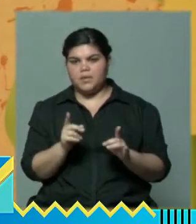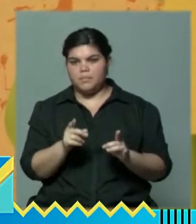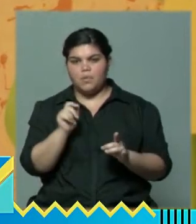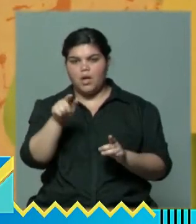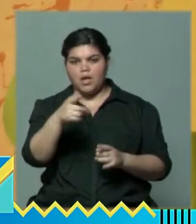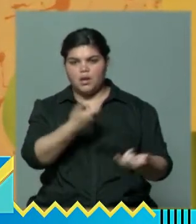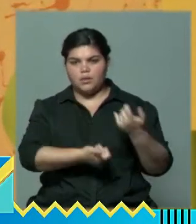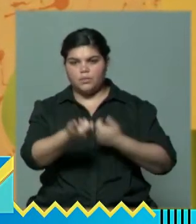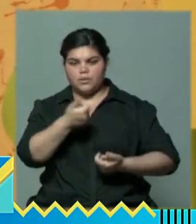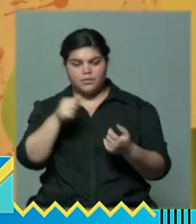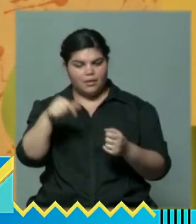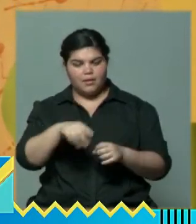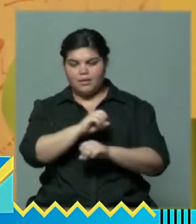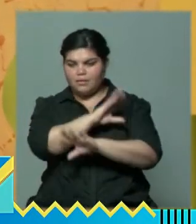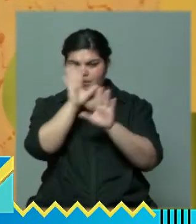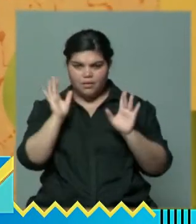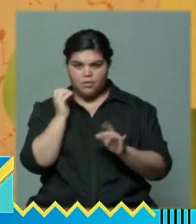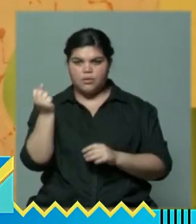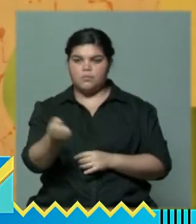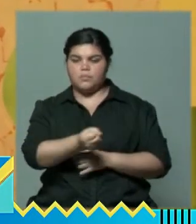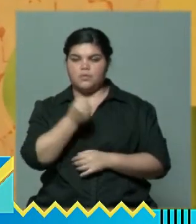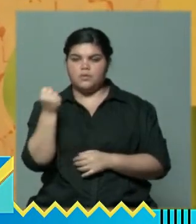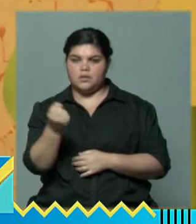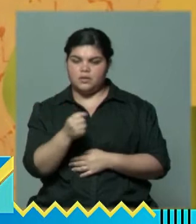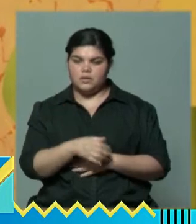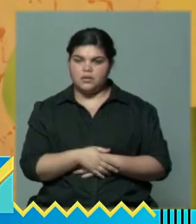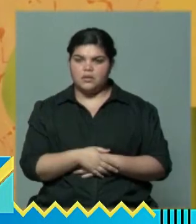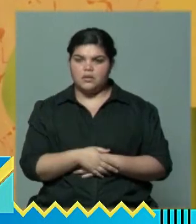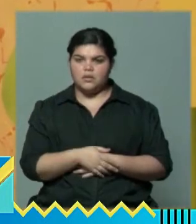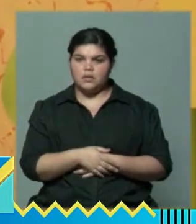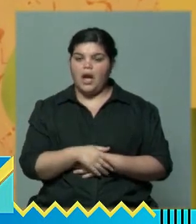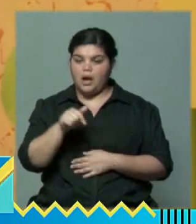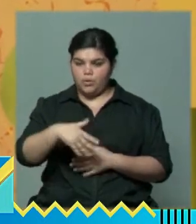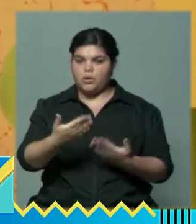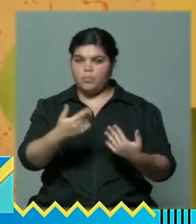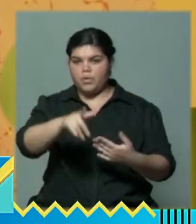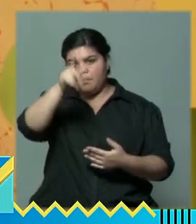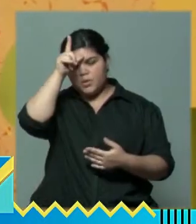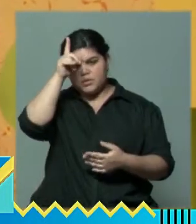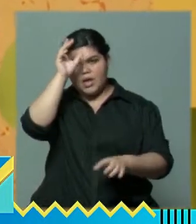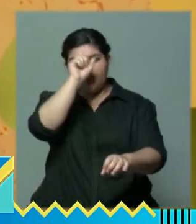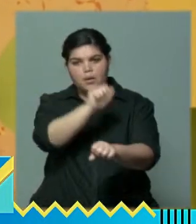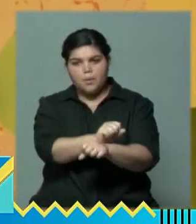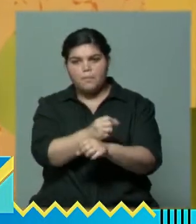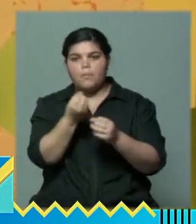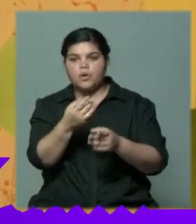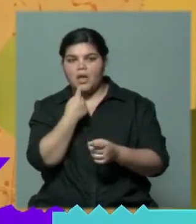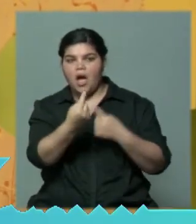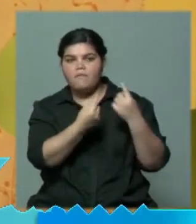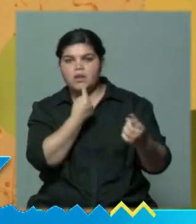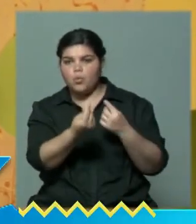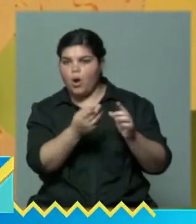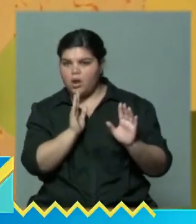hay que aclararlo. Acá existe la posibilidad de que la policía detenga a alguien por averiguación de antecedentes. Esto